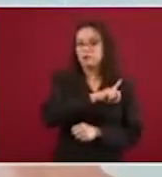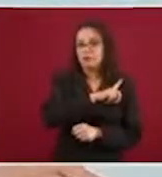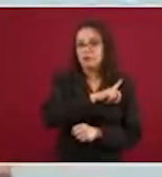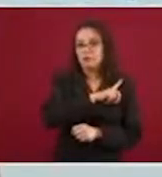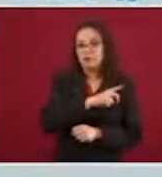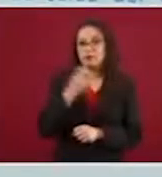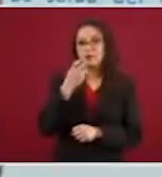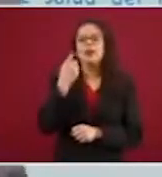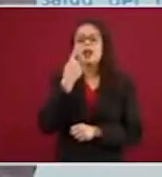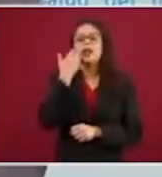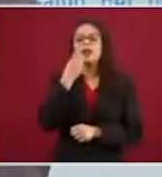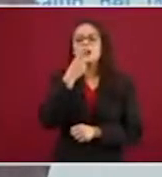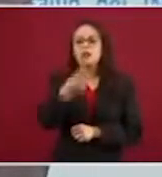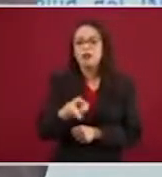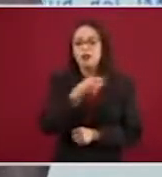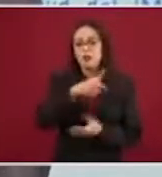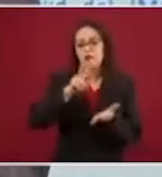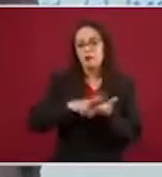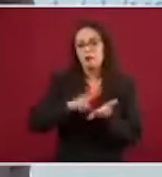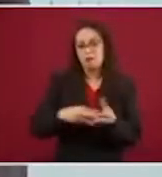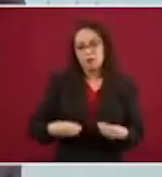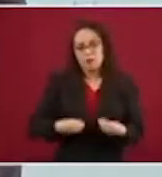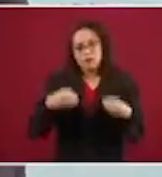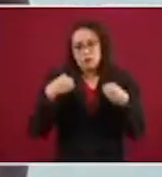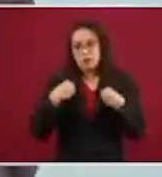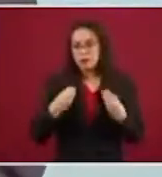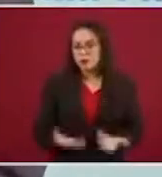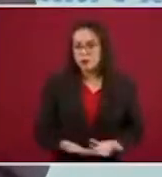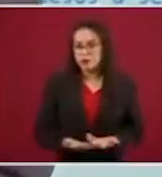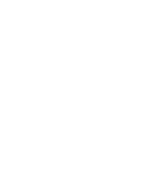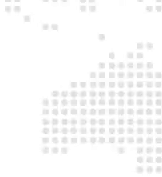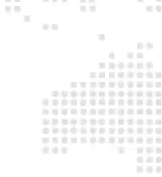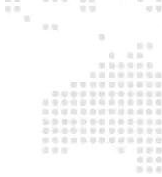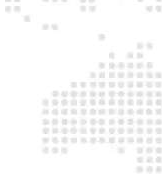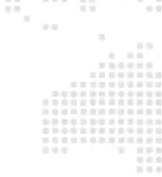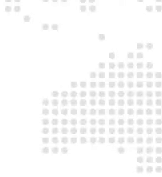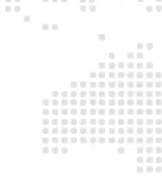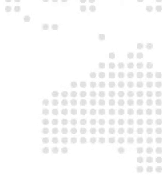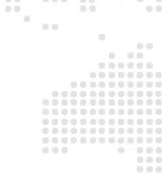la muerte. Entonces, queremos hacer ese llamado, sobre todo a las empresas más grandes.